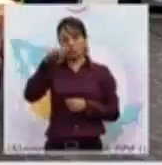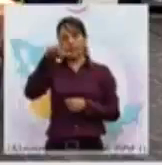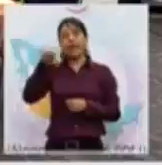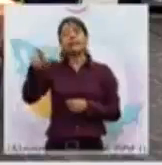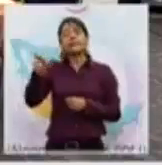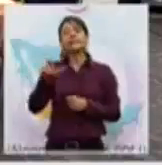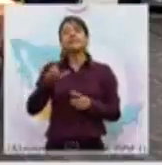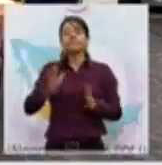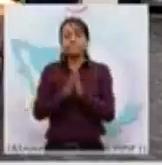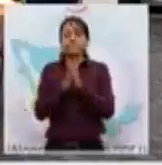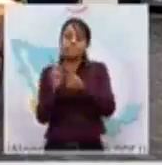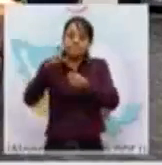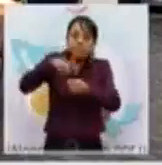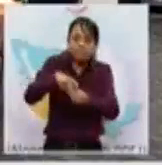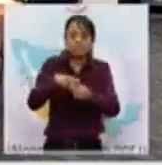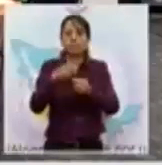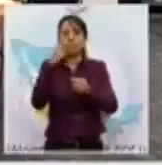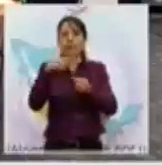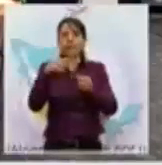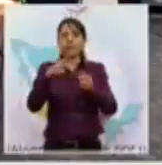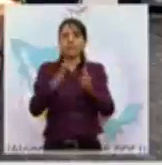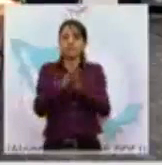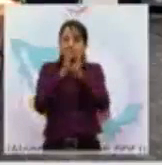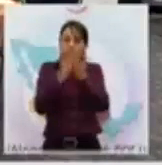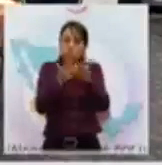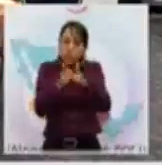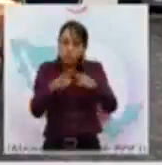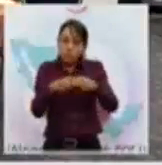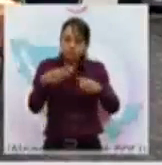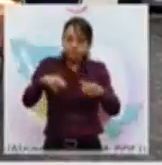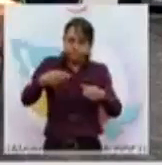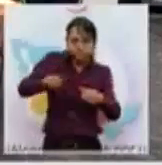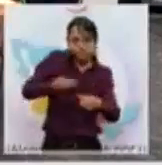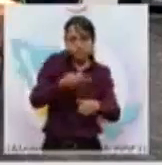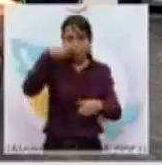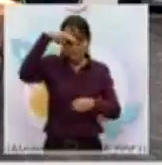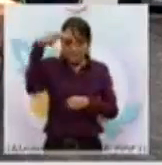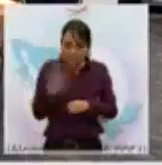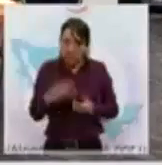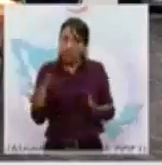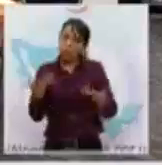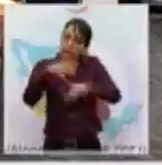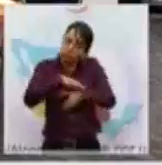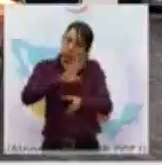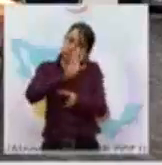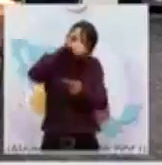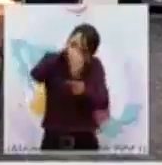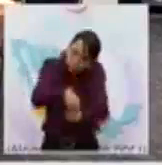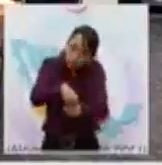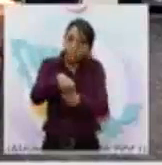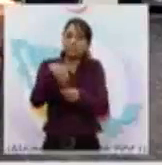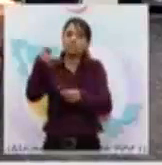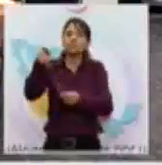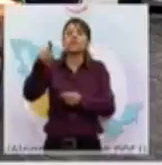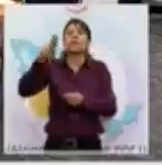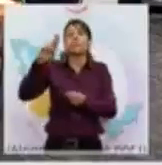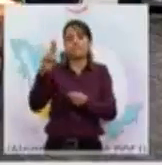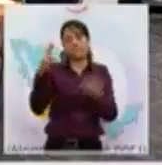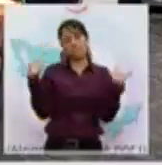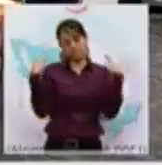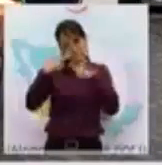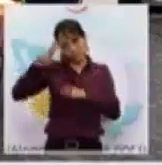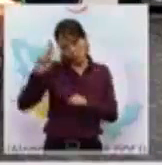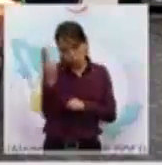México Incluyente. Es licenciado en Economía por la Universidad Nacional Autónoma de México, la UNAM, y maestro en Ciencias Económicas por la